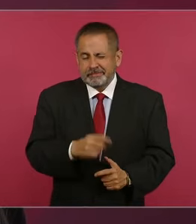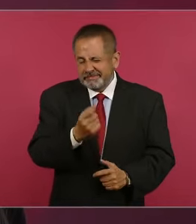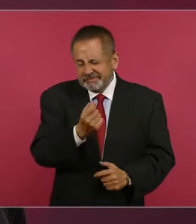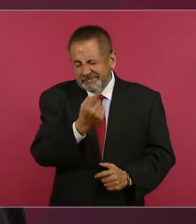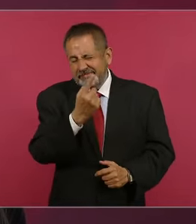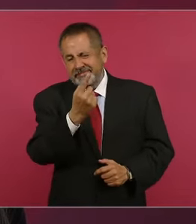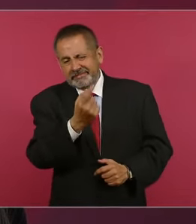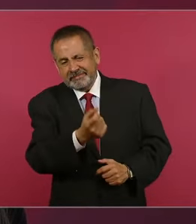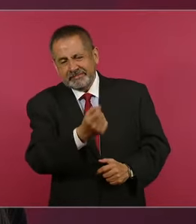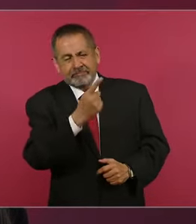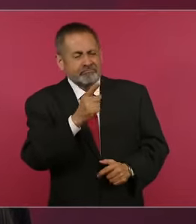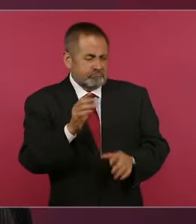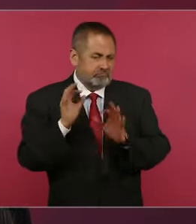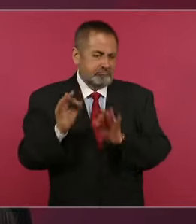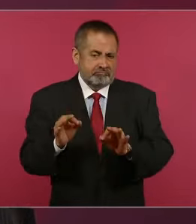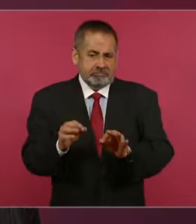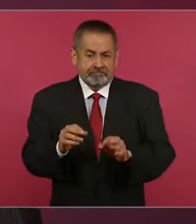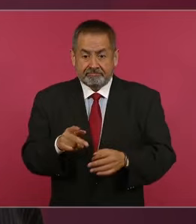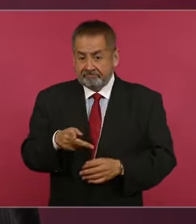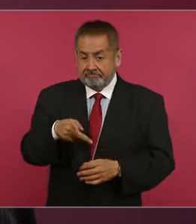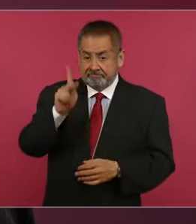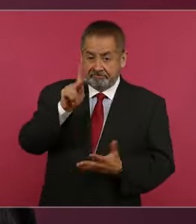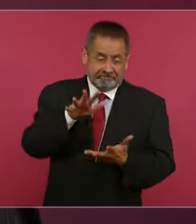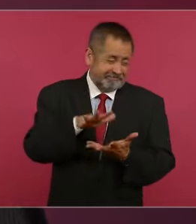excepciones, pero la regla